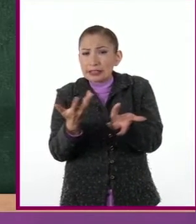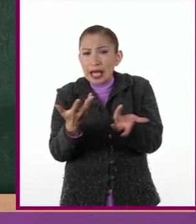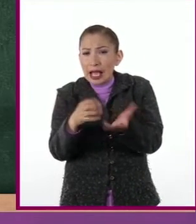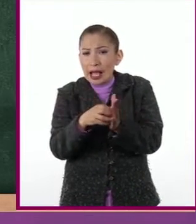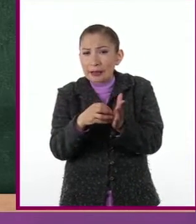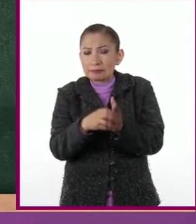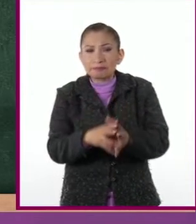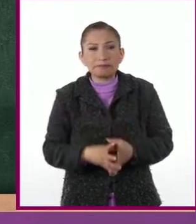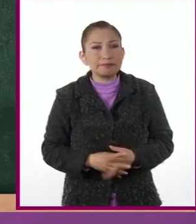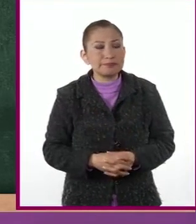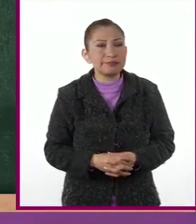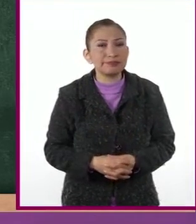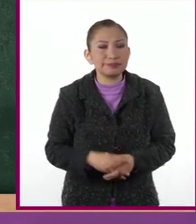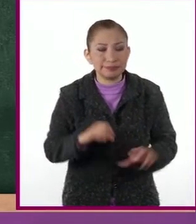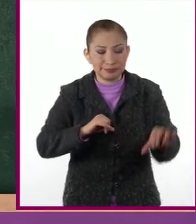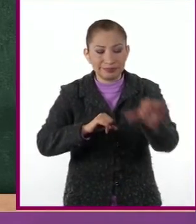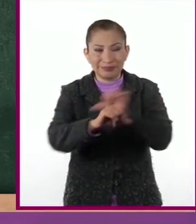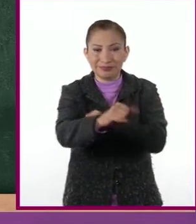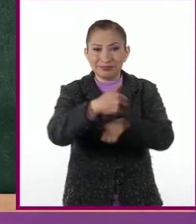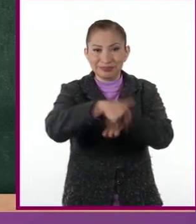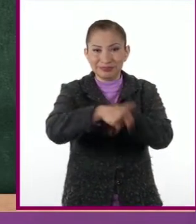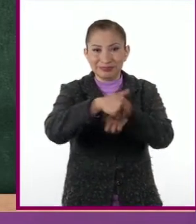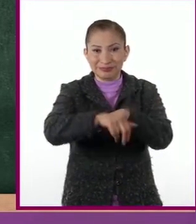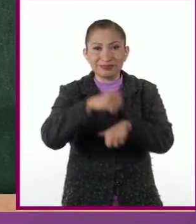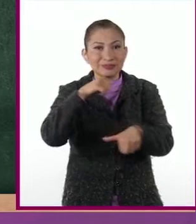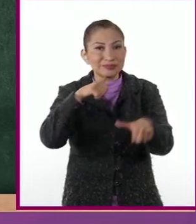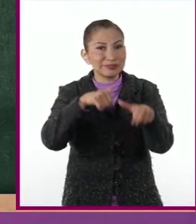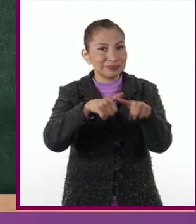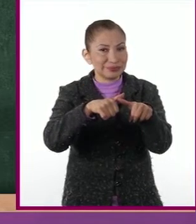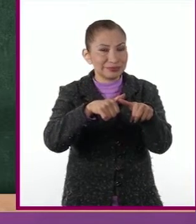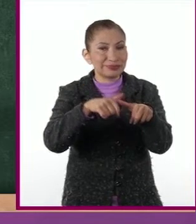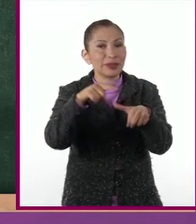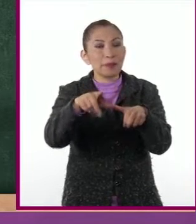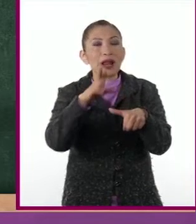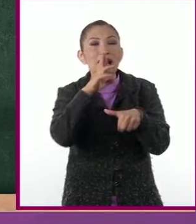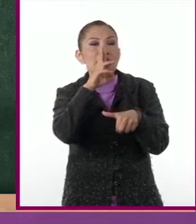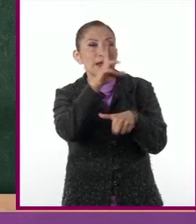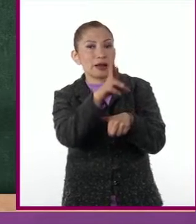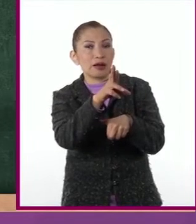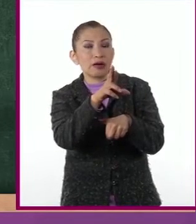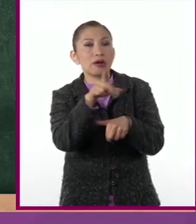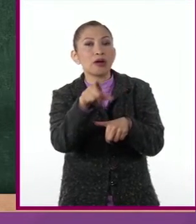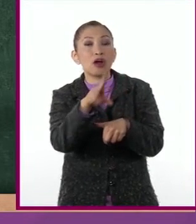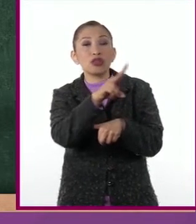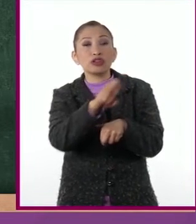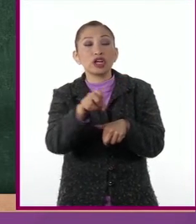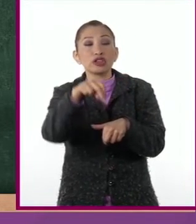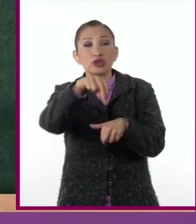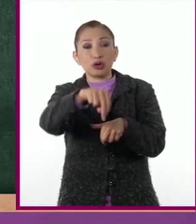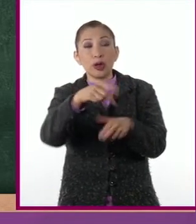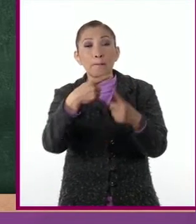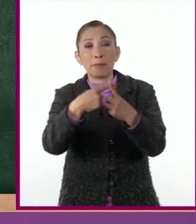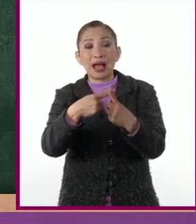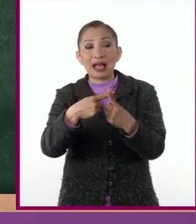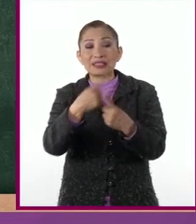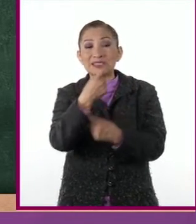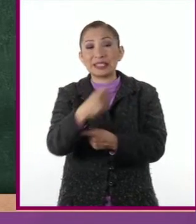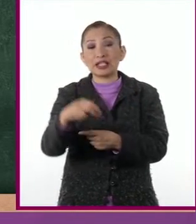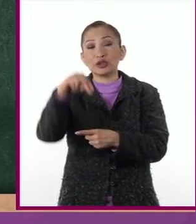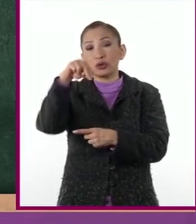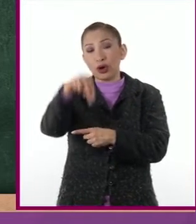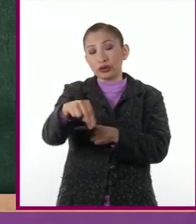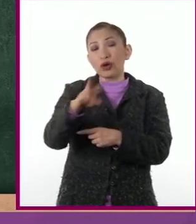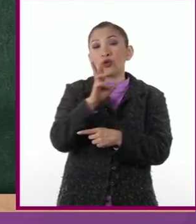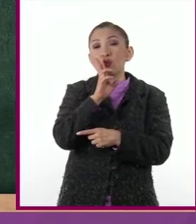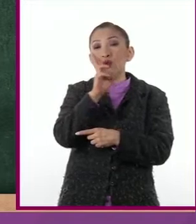la caja? Sustituyendo los valores para obtener la fuerza resultante, 200 newtons más 100 newtons